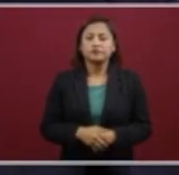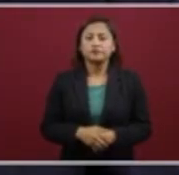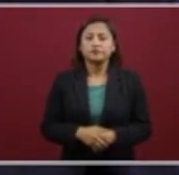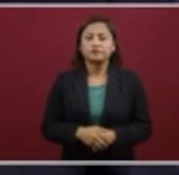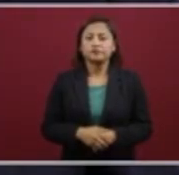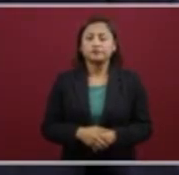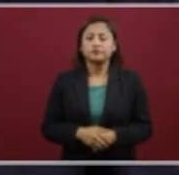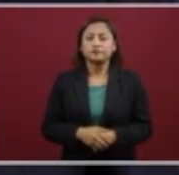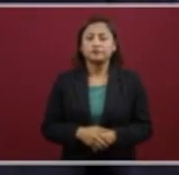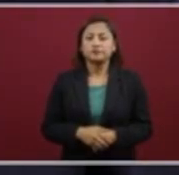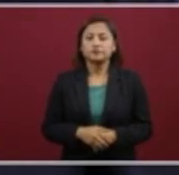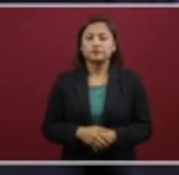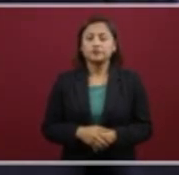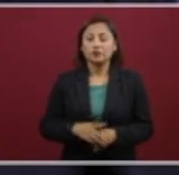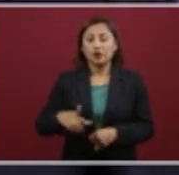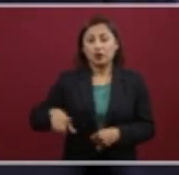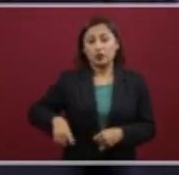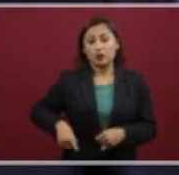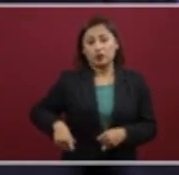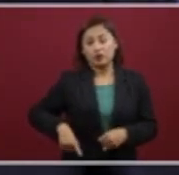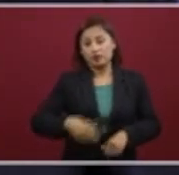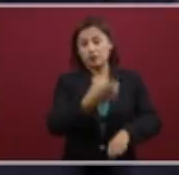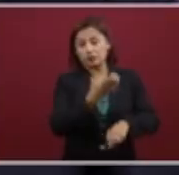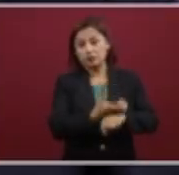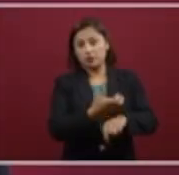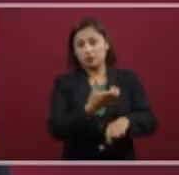con el gobierno de Estados Unidos